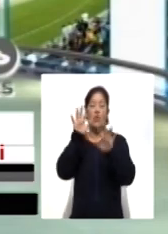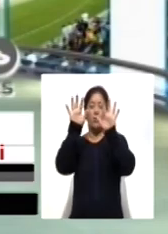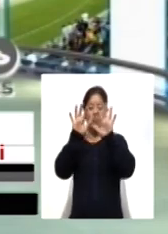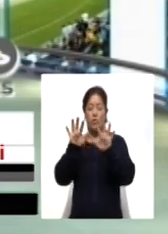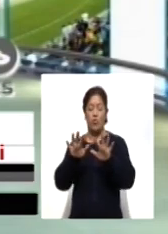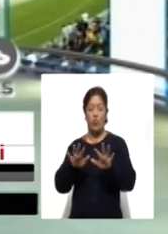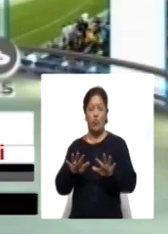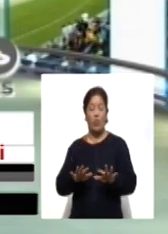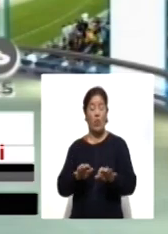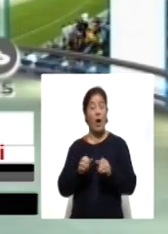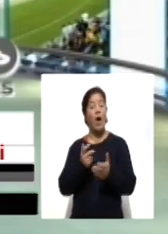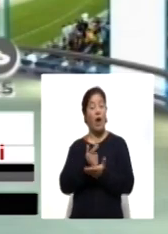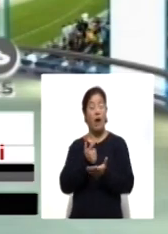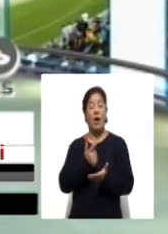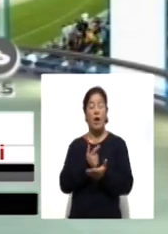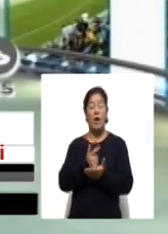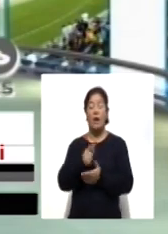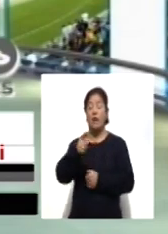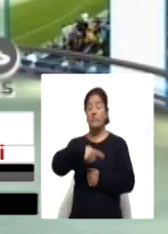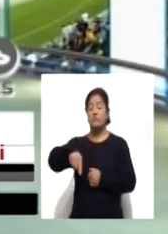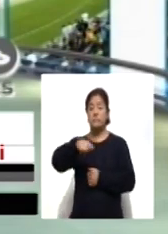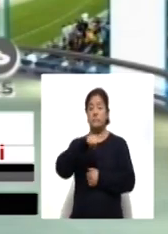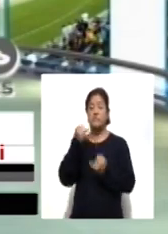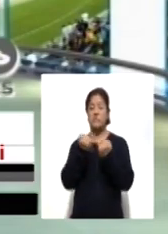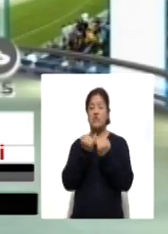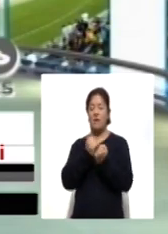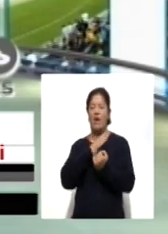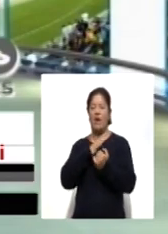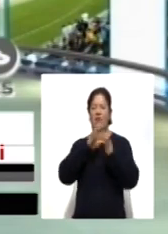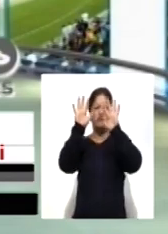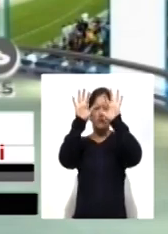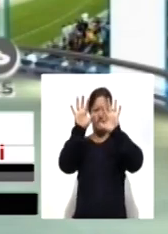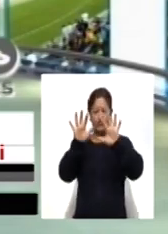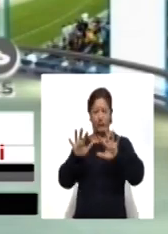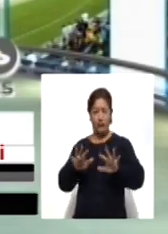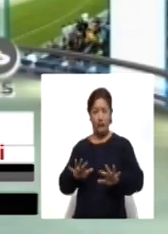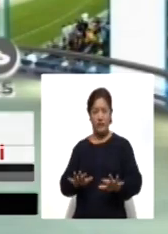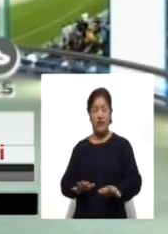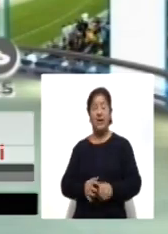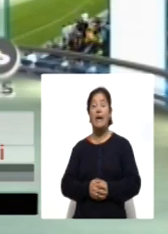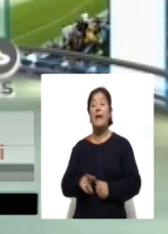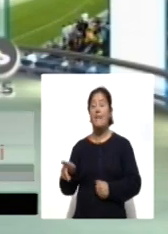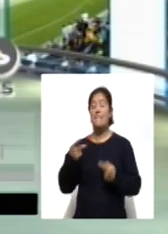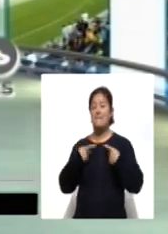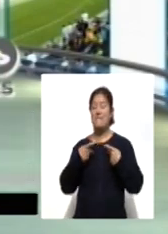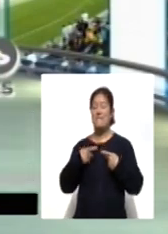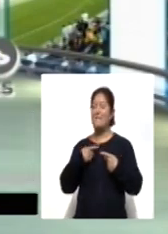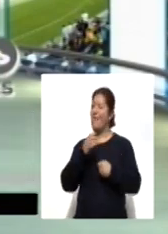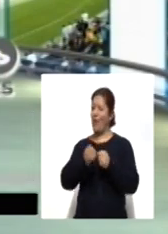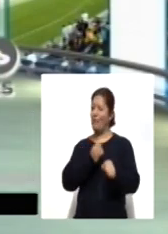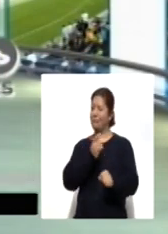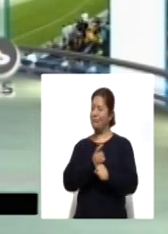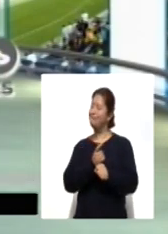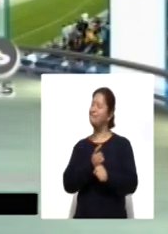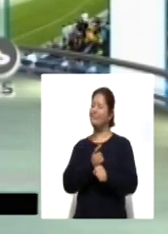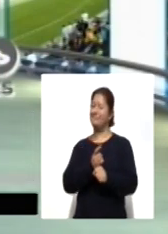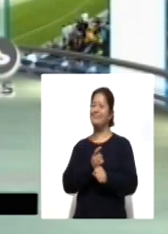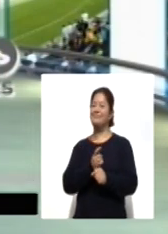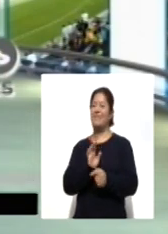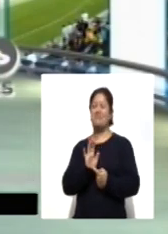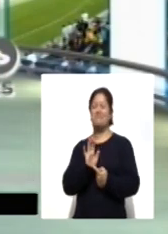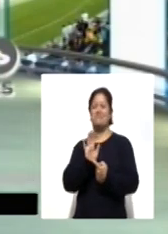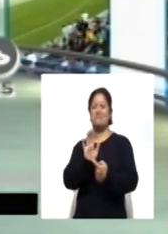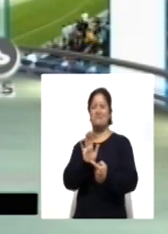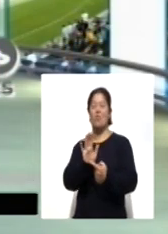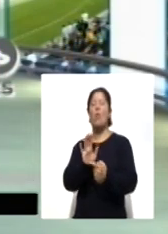diferentes escenarios deportivos también copados con la nieve y pues sin duda quien no perdió oportunidad para mostrar pues